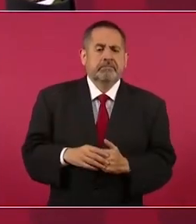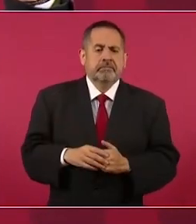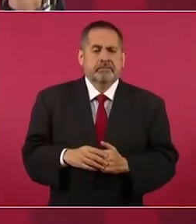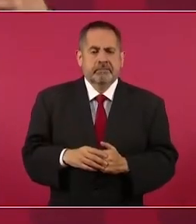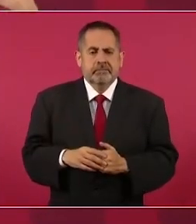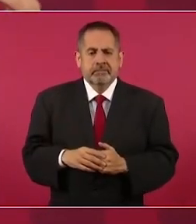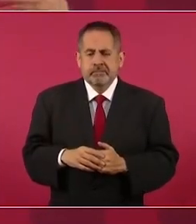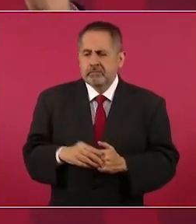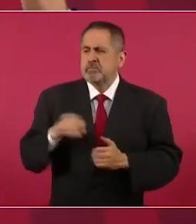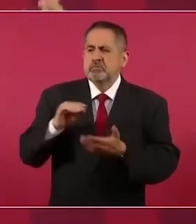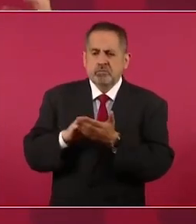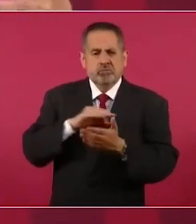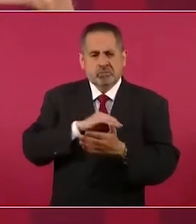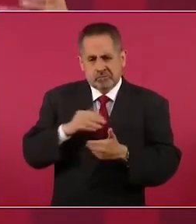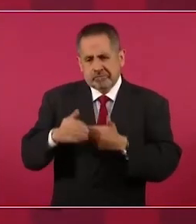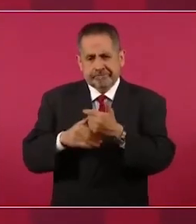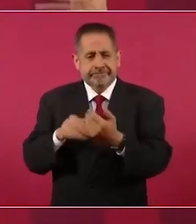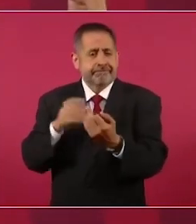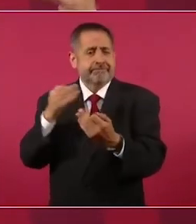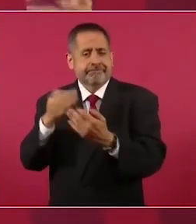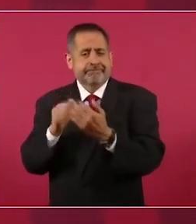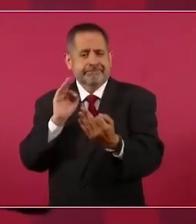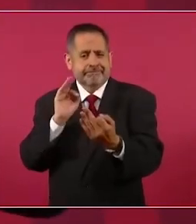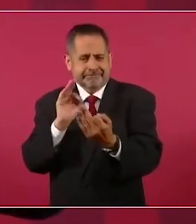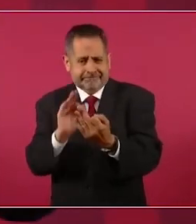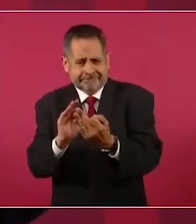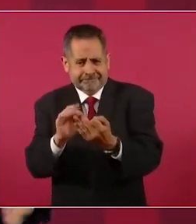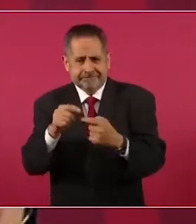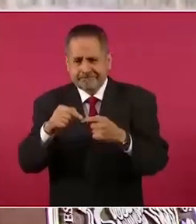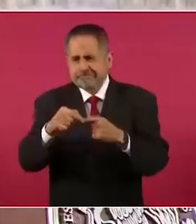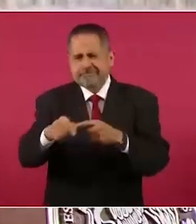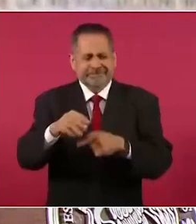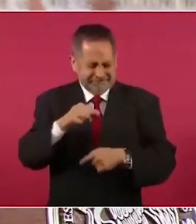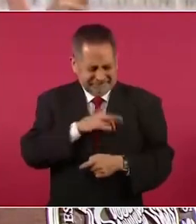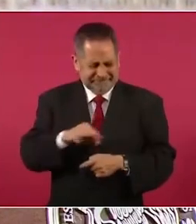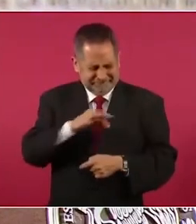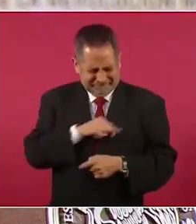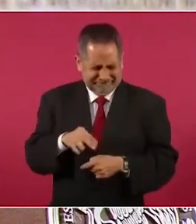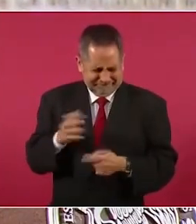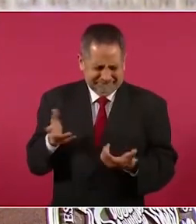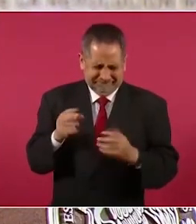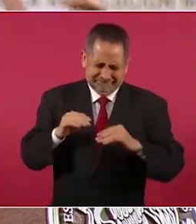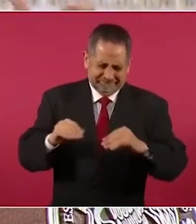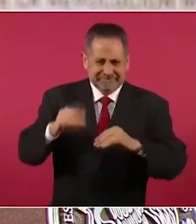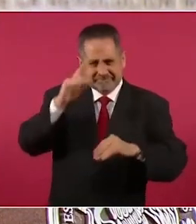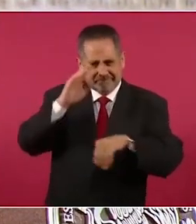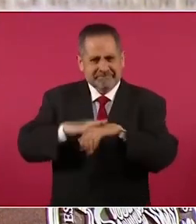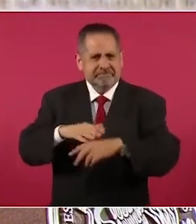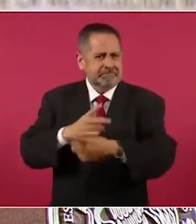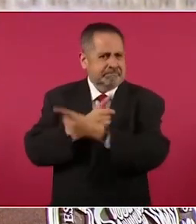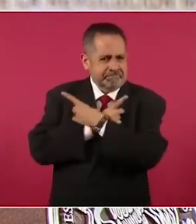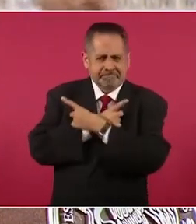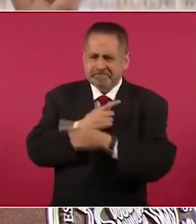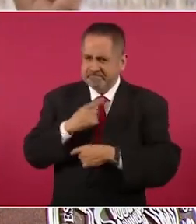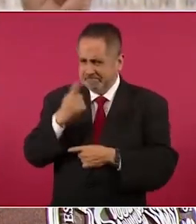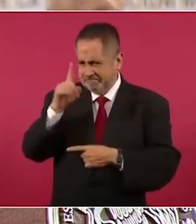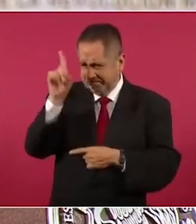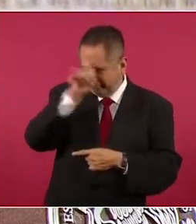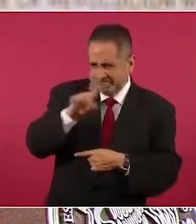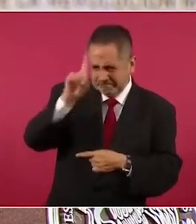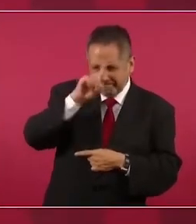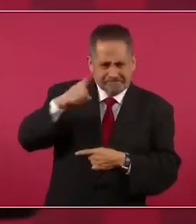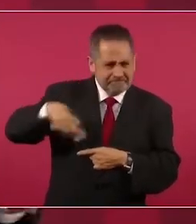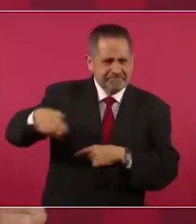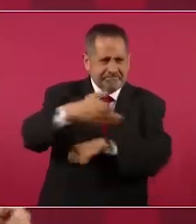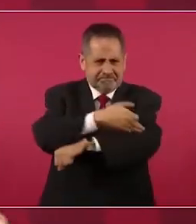podemos hacer todavía en el tiempo que nos queda mucho para fortalecer valores, fortalecer la familia y